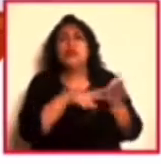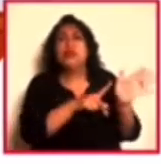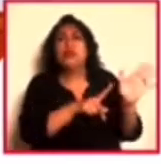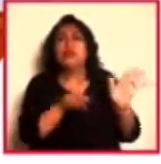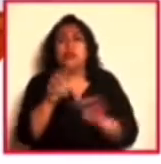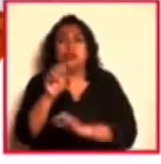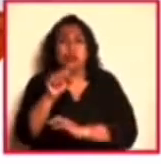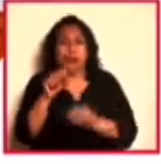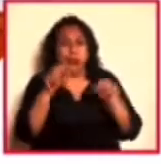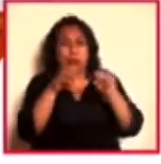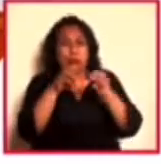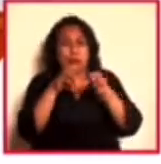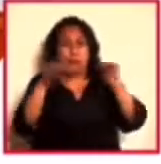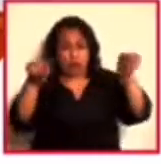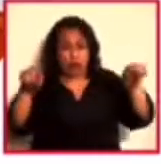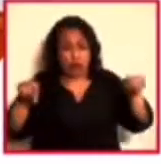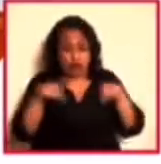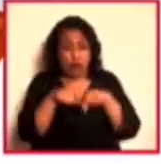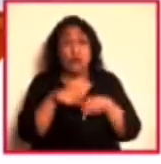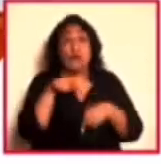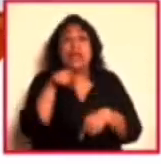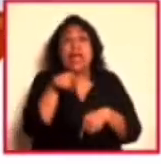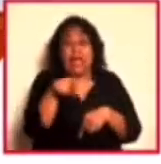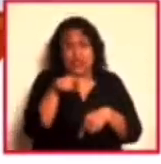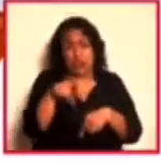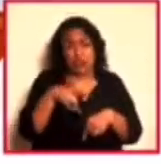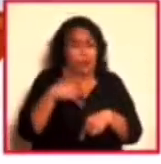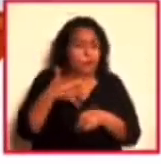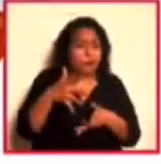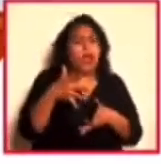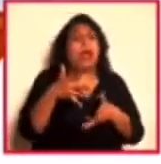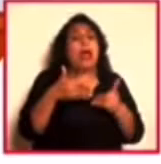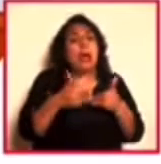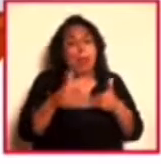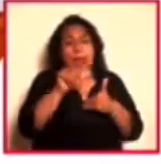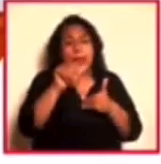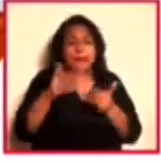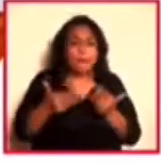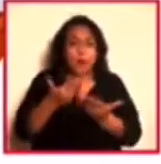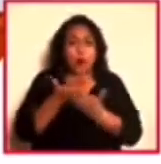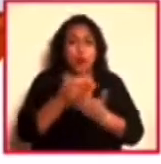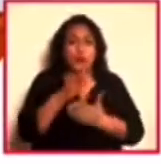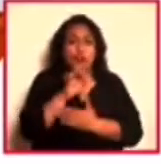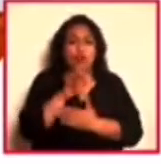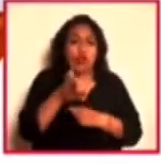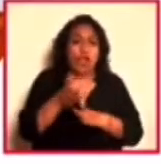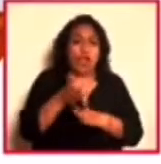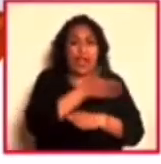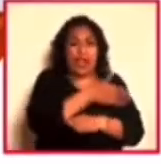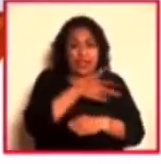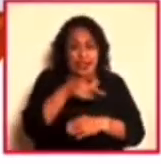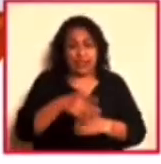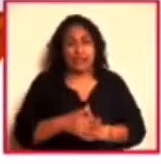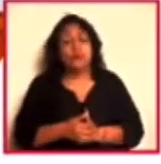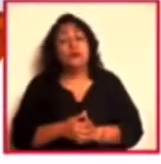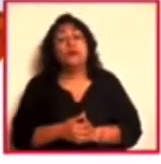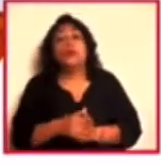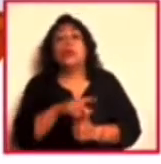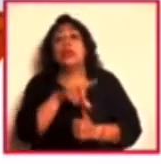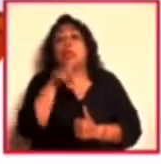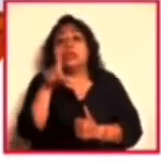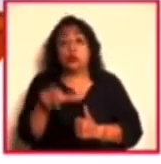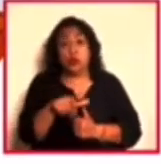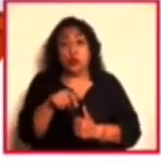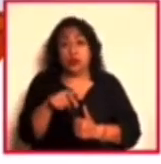cuadrados. Dicha aproximación constituyó un parteaguas en las propuestas funcionalistas anteriores de su creador. Luego de habitarla